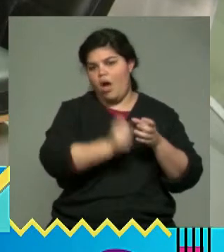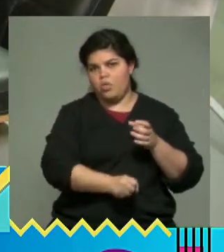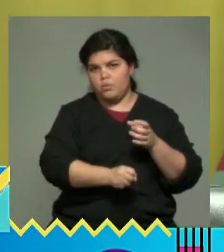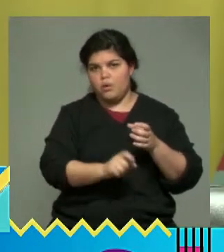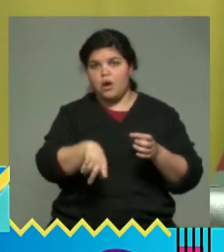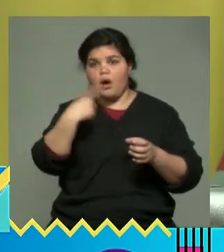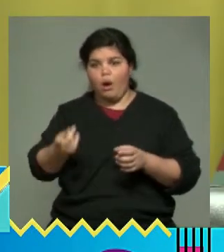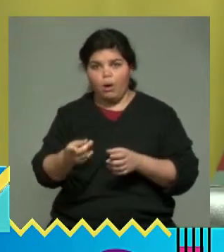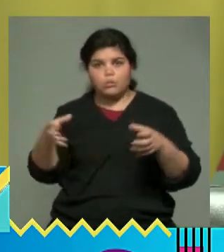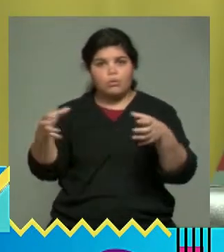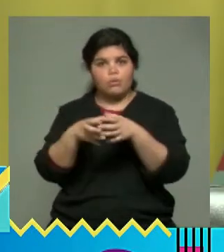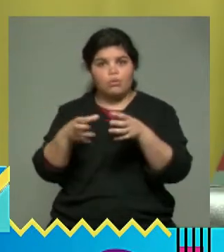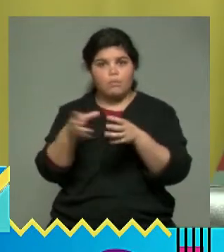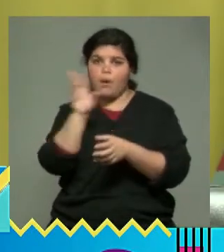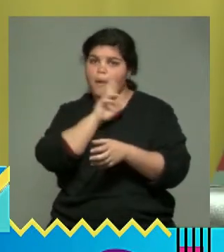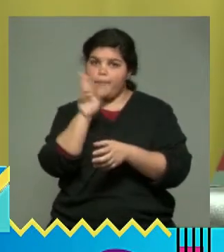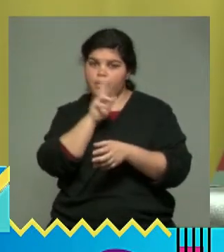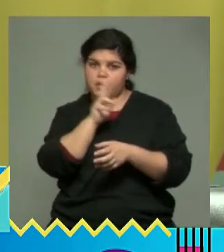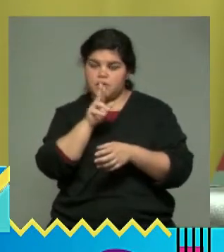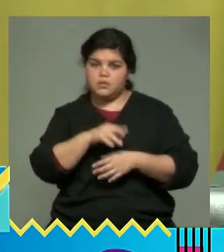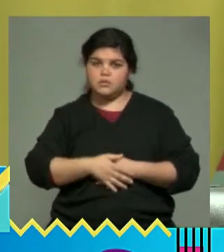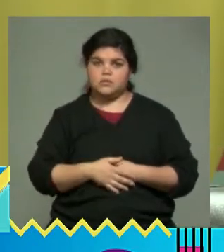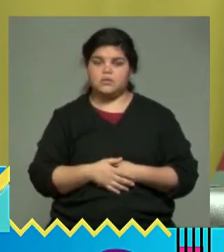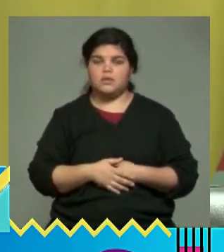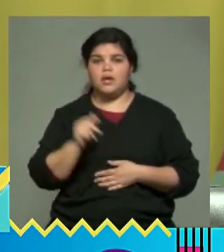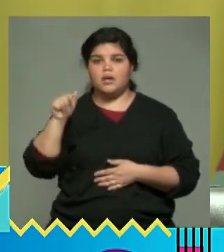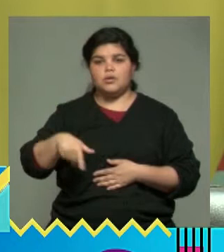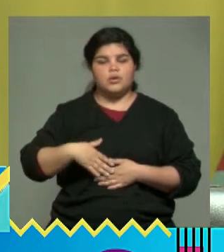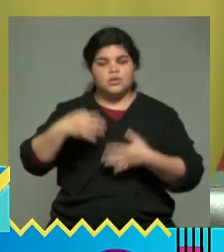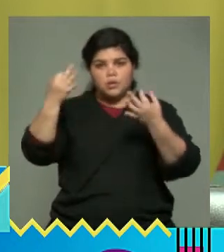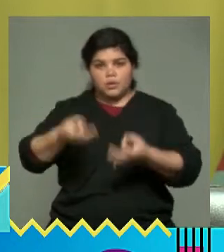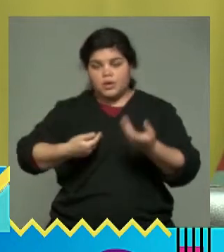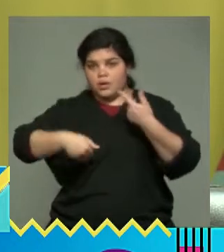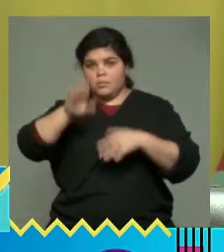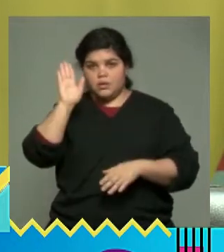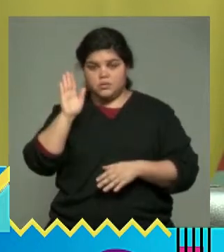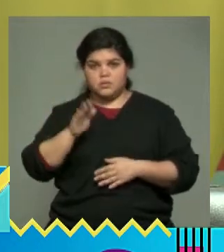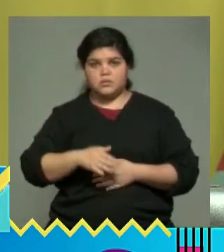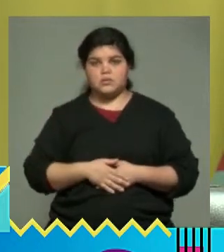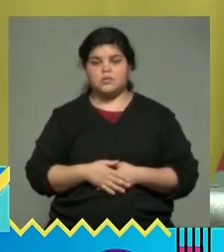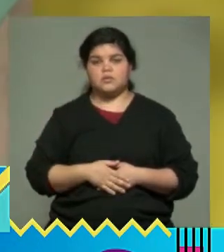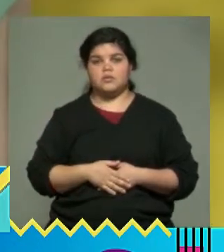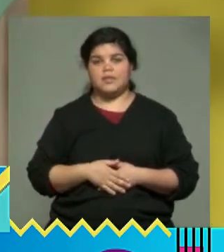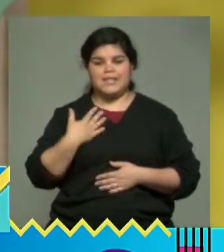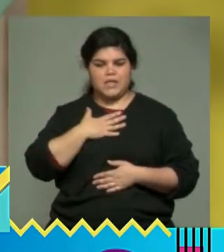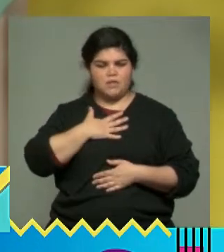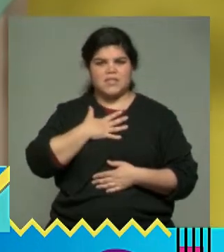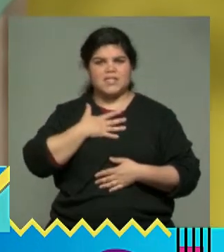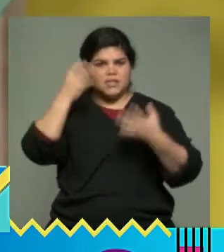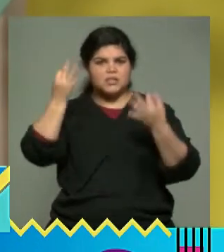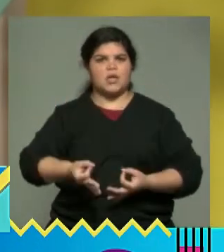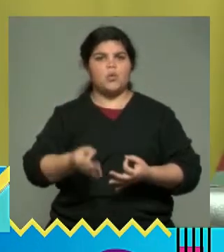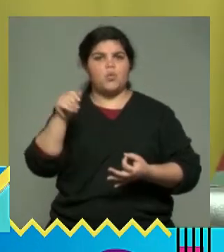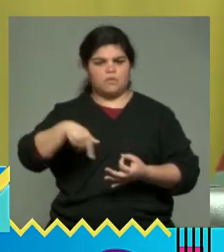otras que por ahí tienen más seguridad, ¿no es cierto?, en sí mismas, y dicen, sí, a ver, yo sé lo que